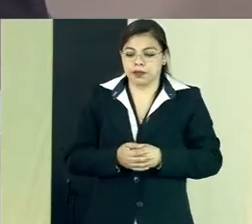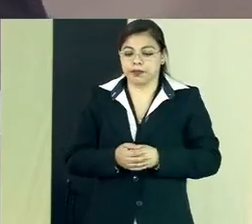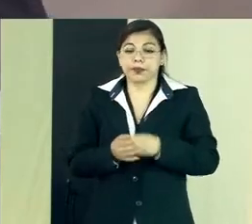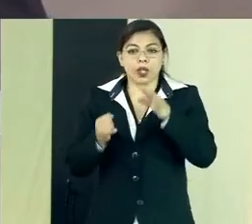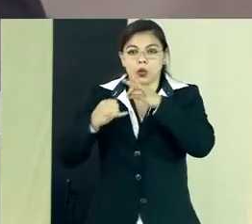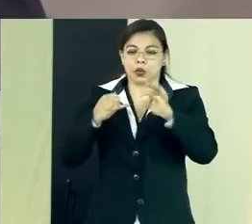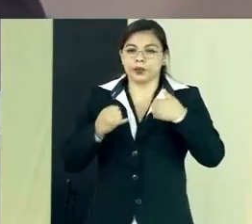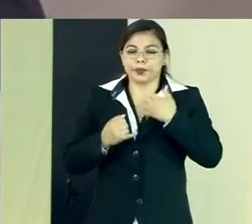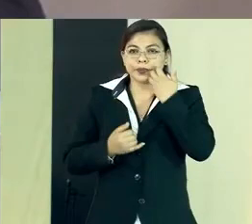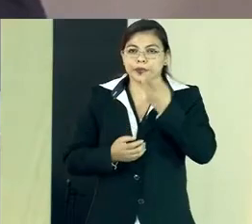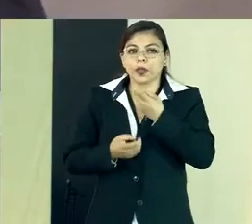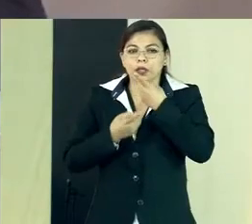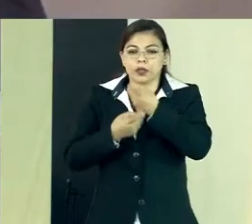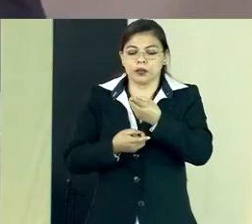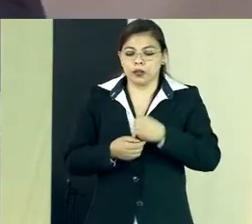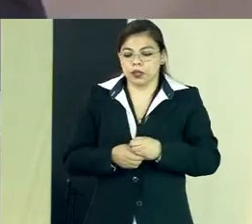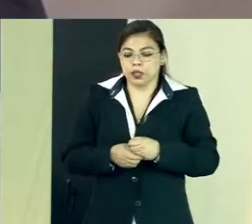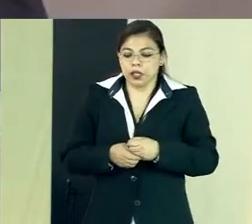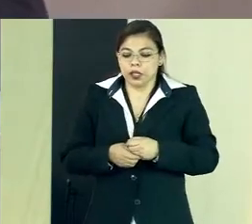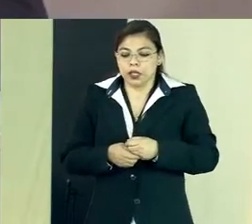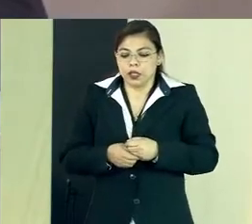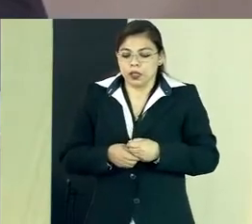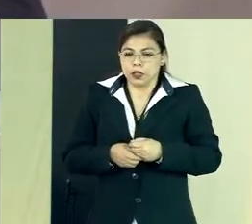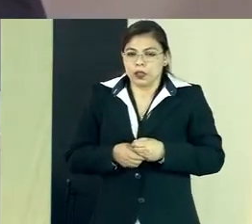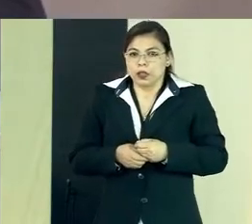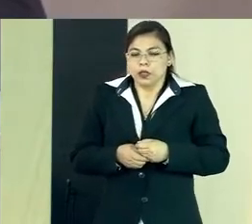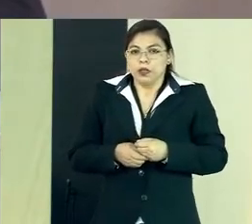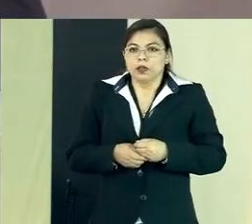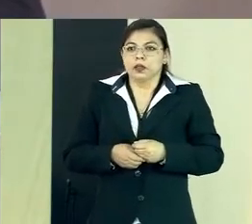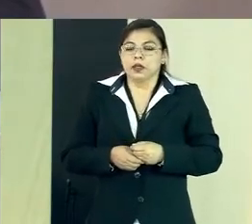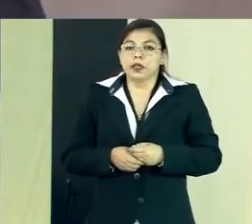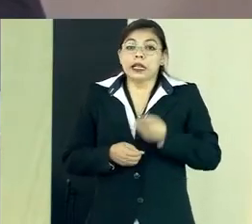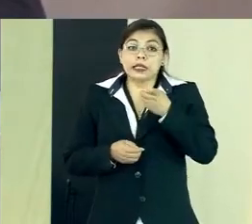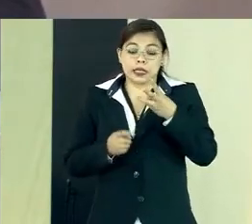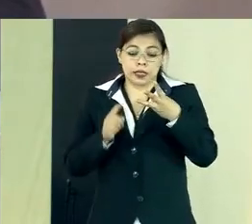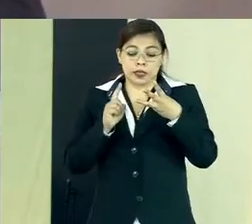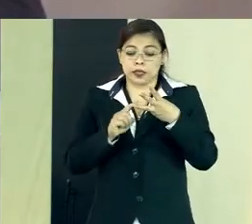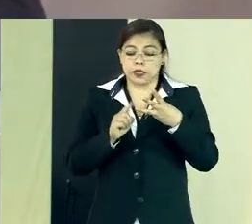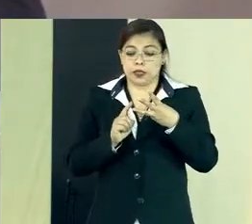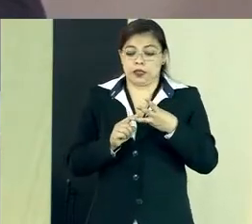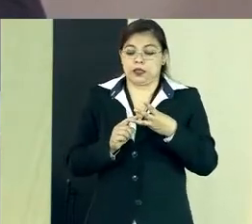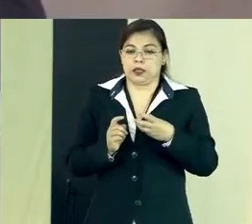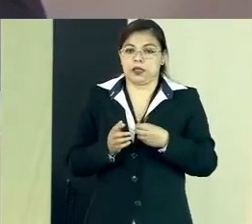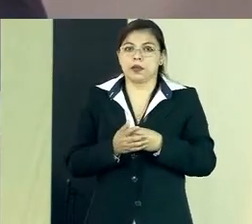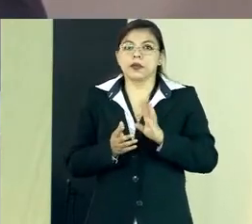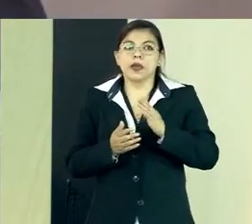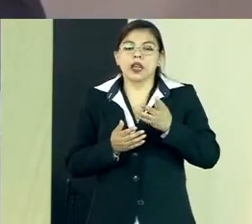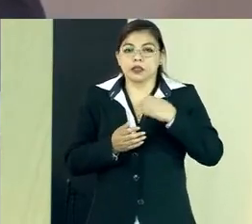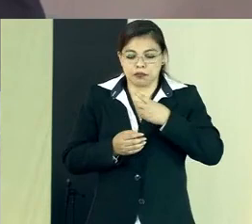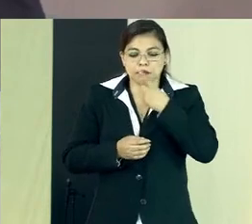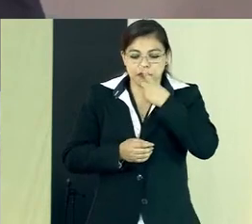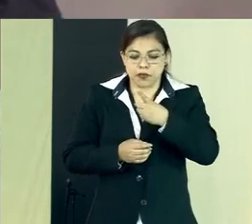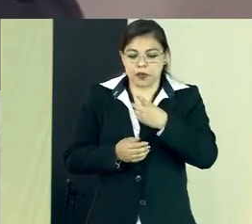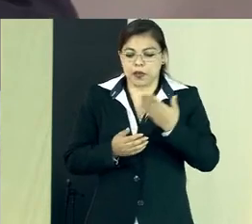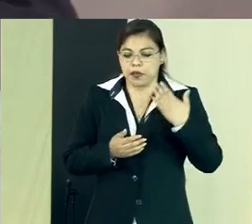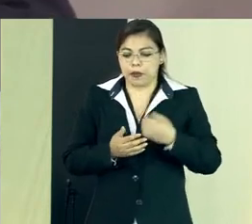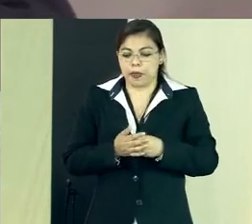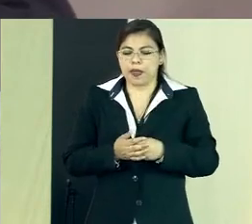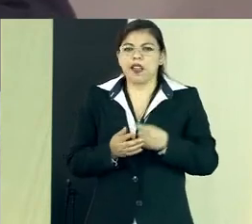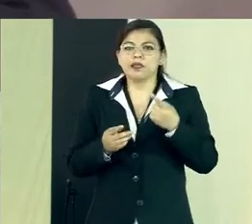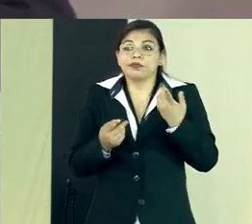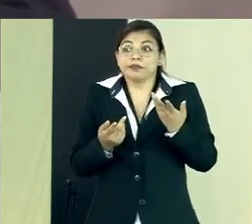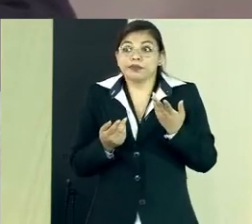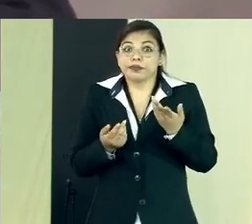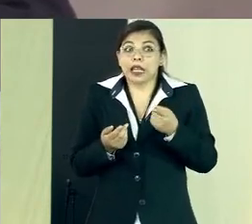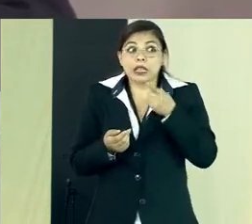último que quiero mencionar con esto cierro este elemento es tercera lección aprendida que ya mencionaba paco en qué